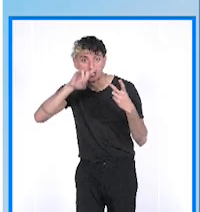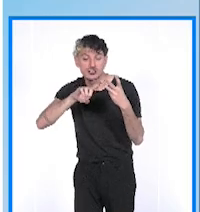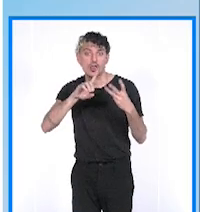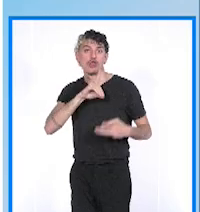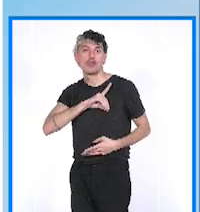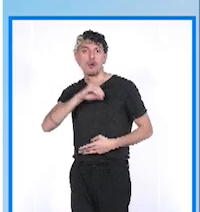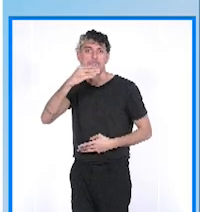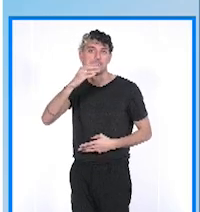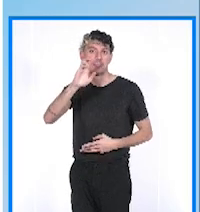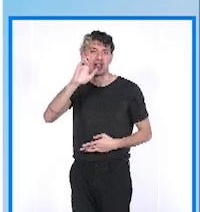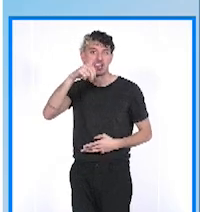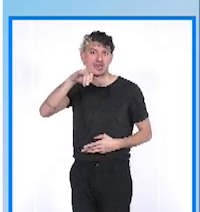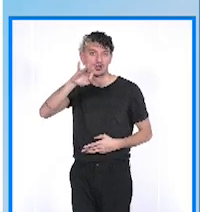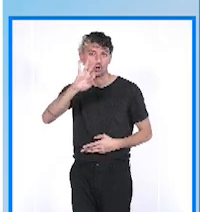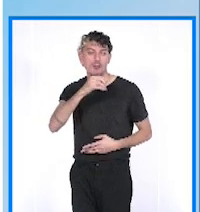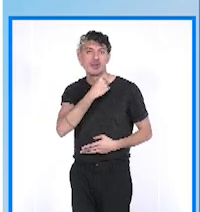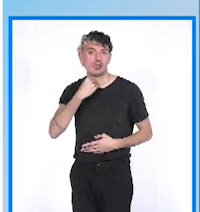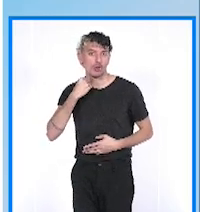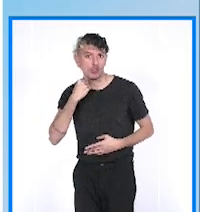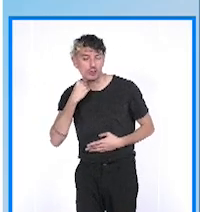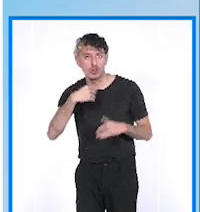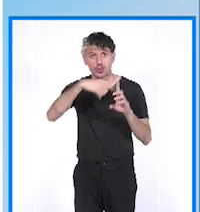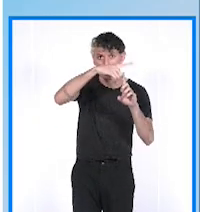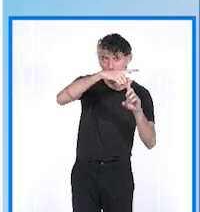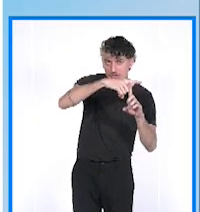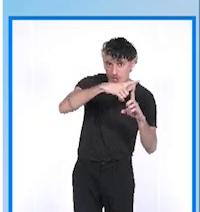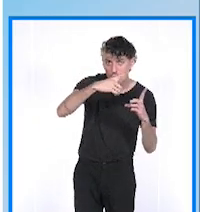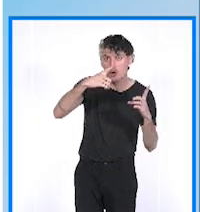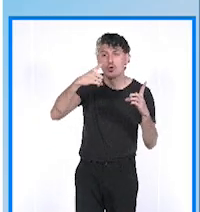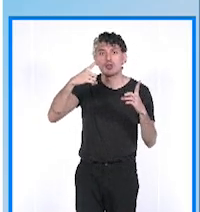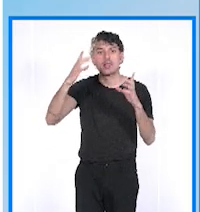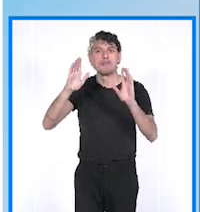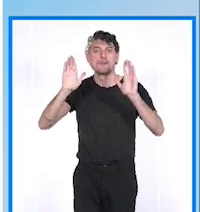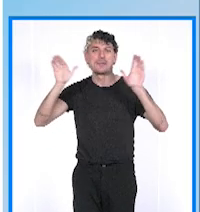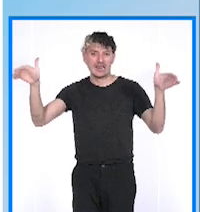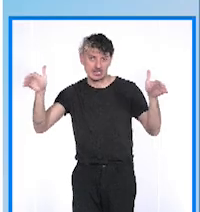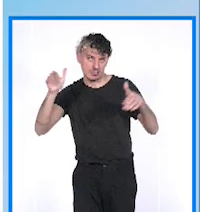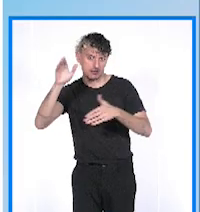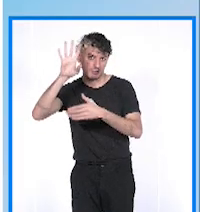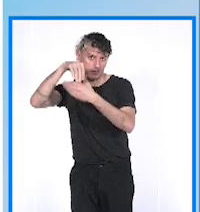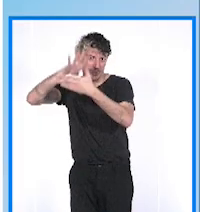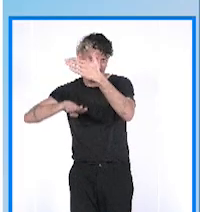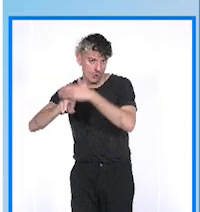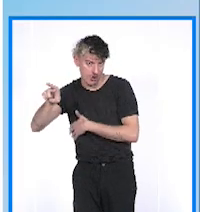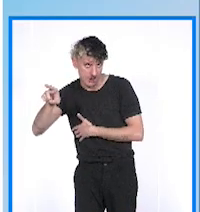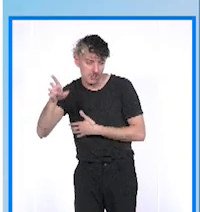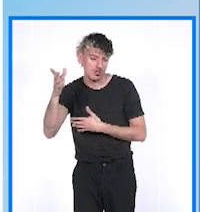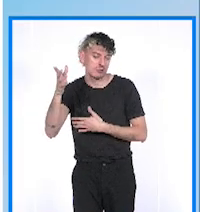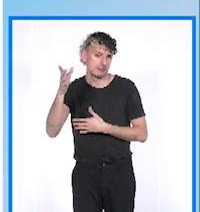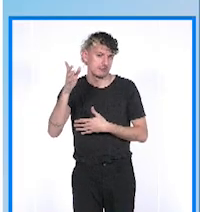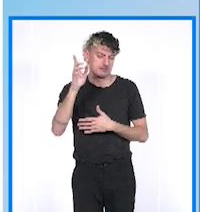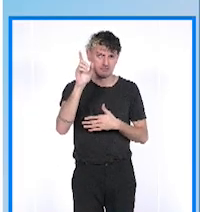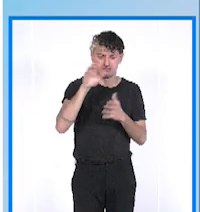badajoz Yepes en Toledo en teruel y en Marina del prat en en Barcelona ahí lo que nosotros hemos hecho Es